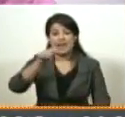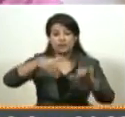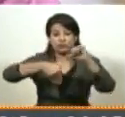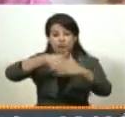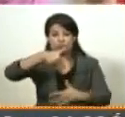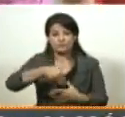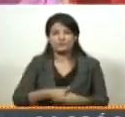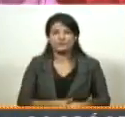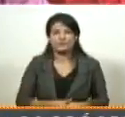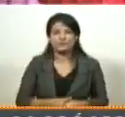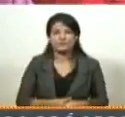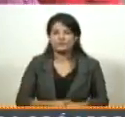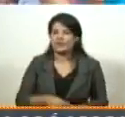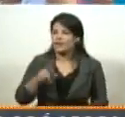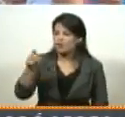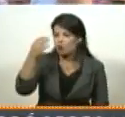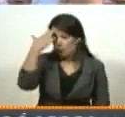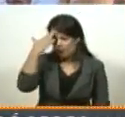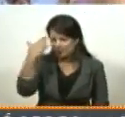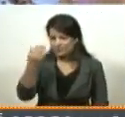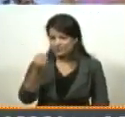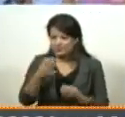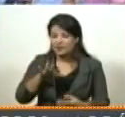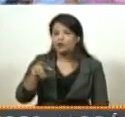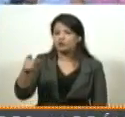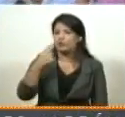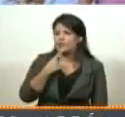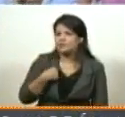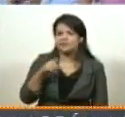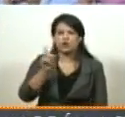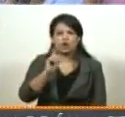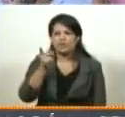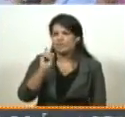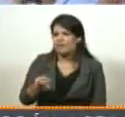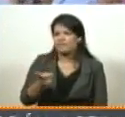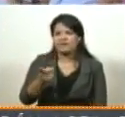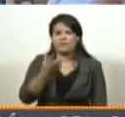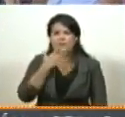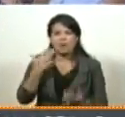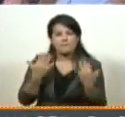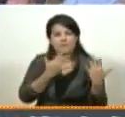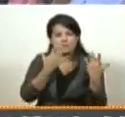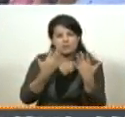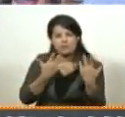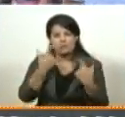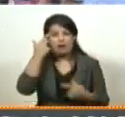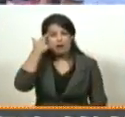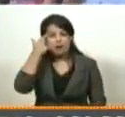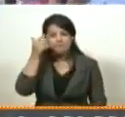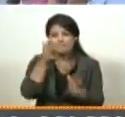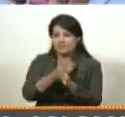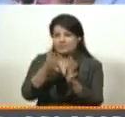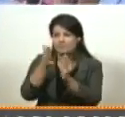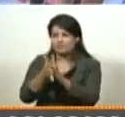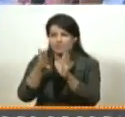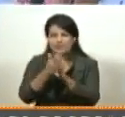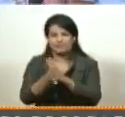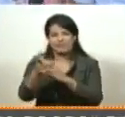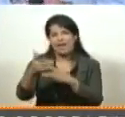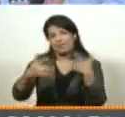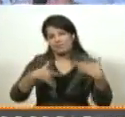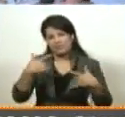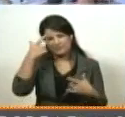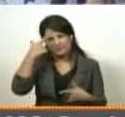está? Bueno, usted acaba de decir que no se debe generar falsas expectativas con respecto a lo que está ocurriendo o la actividad